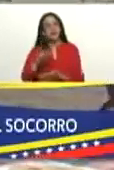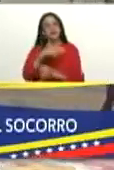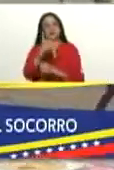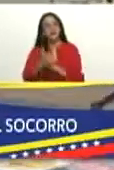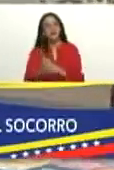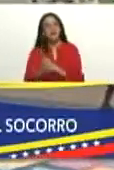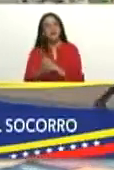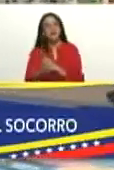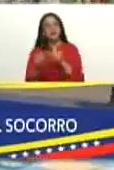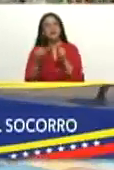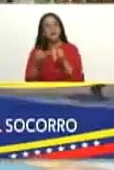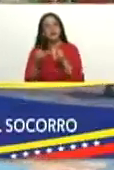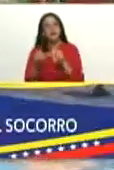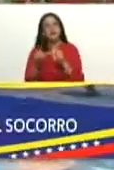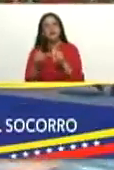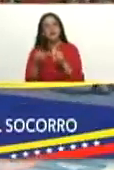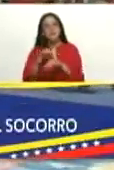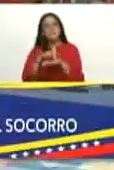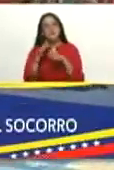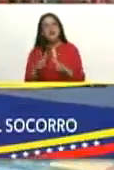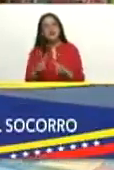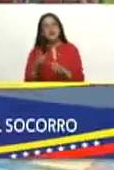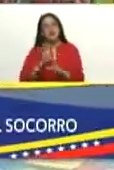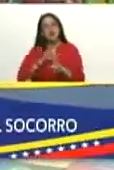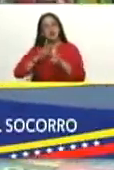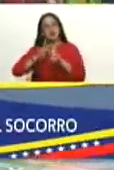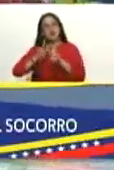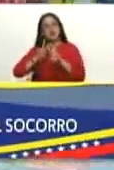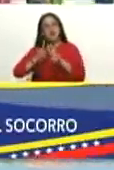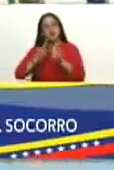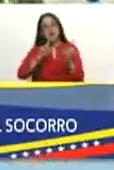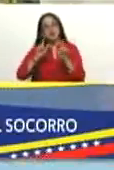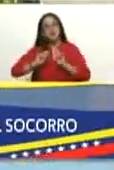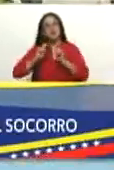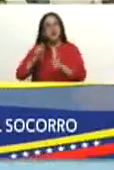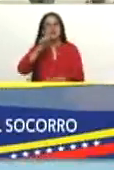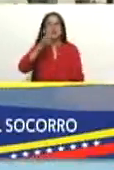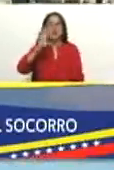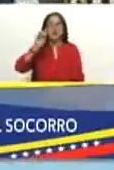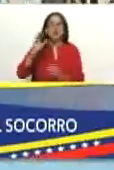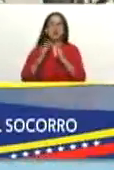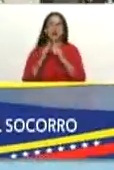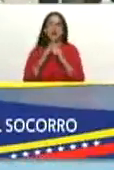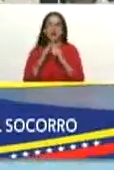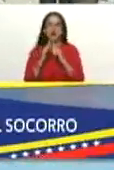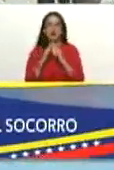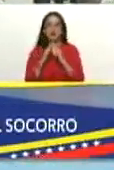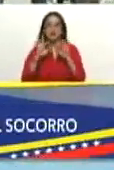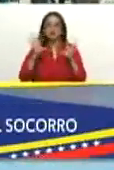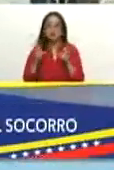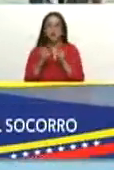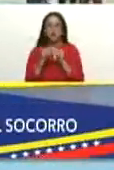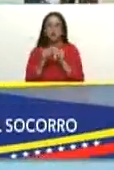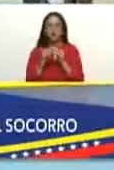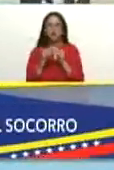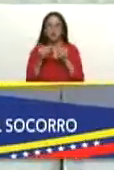Seguir Adelante. Ya con el ministro Ildemario Villarroel hemos entregado 140 viviendas en la llovizna.